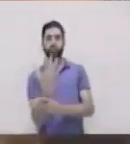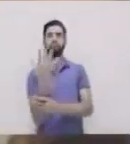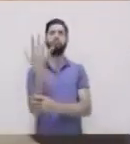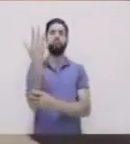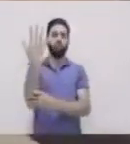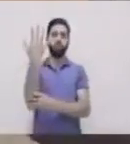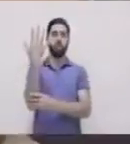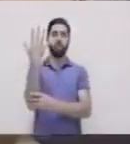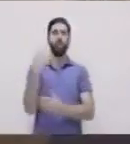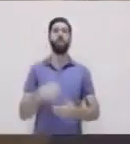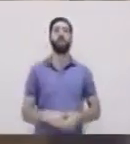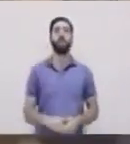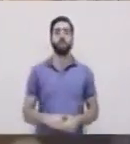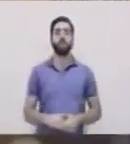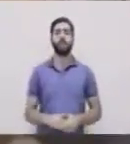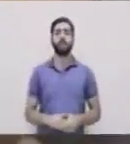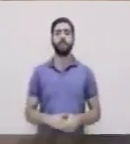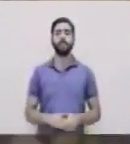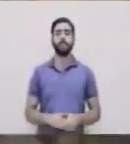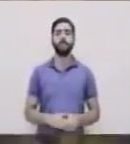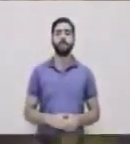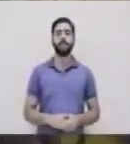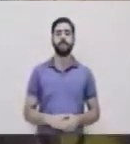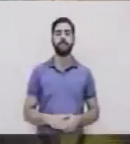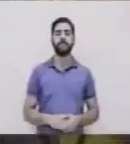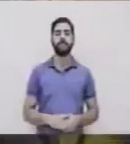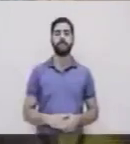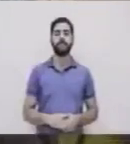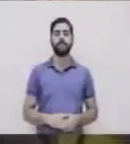estrellas en el mar.